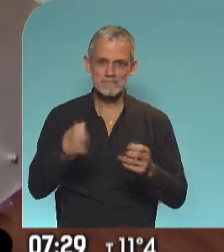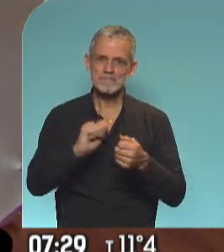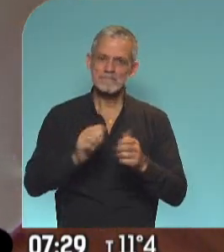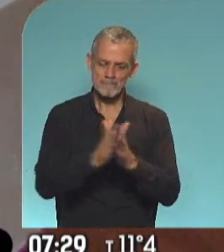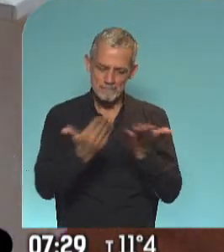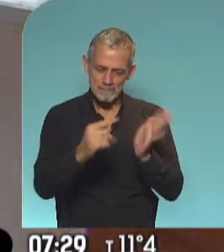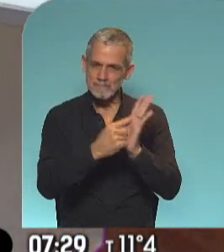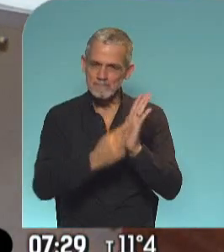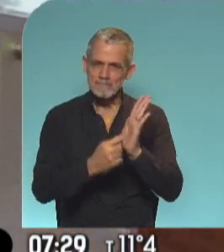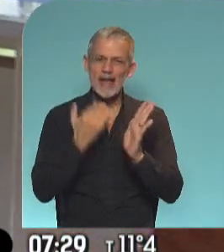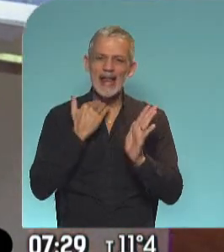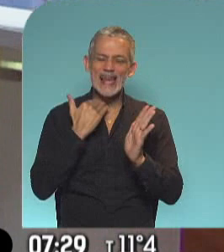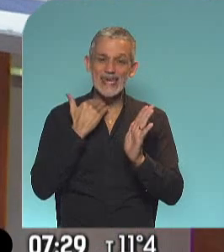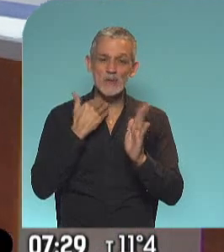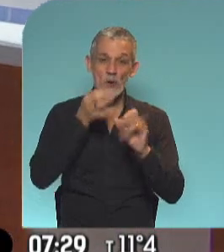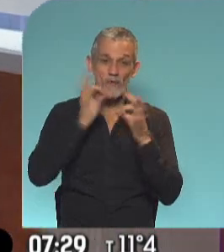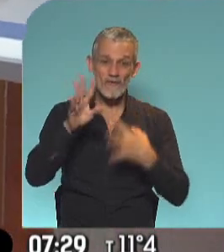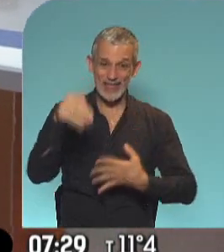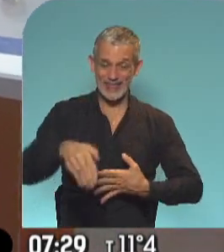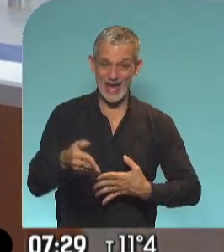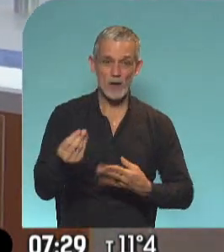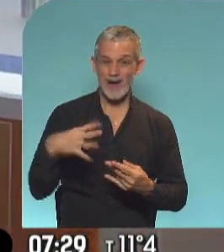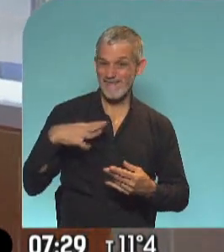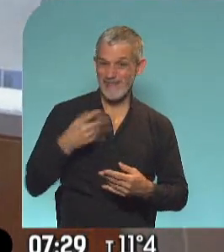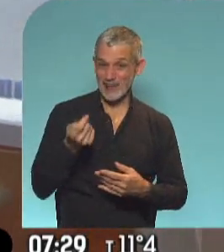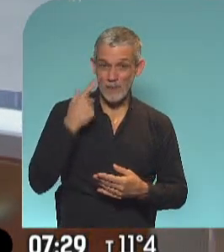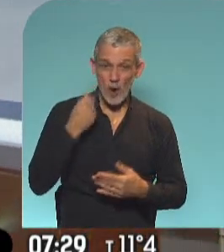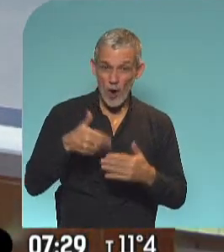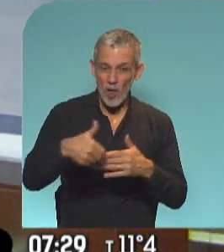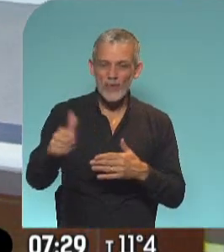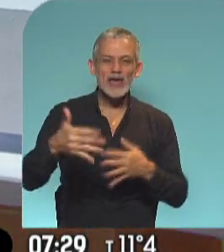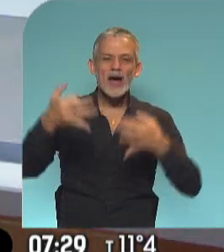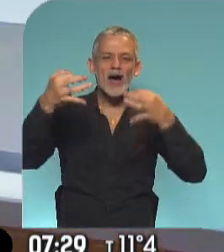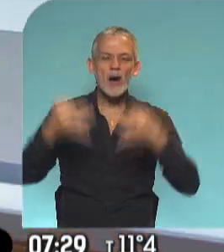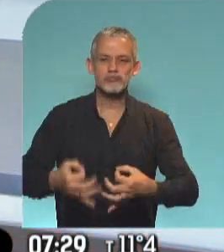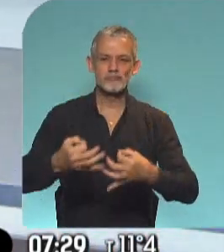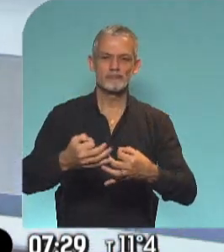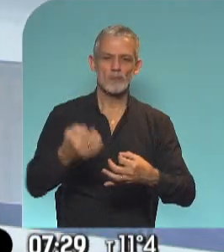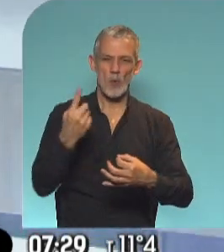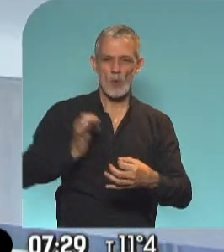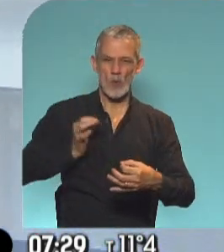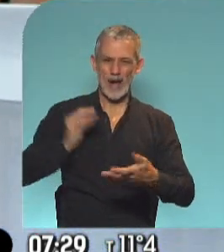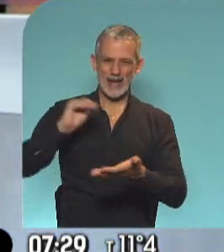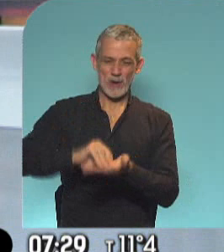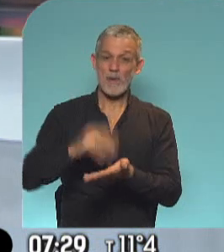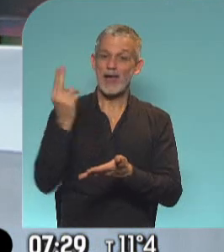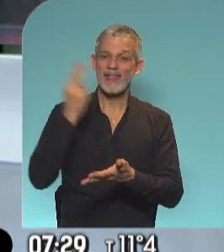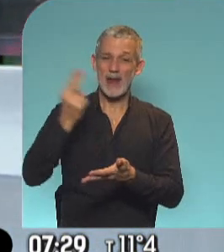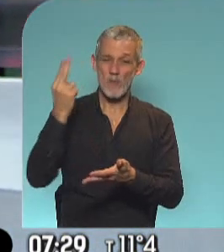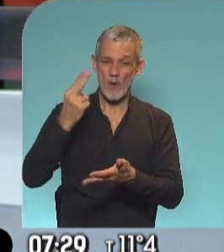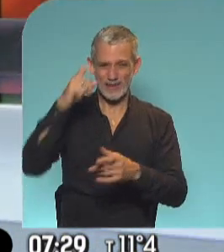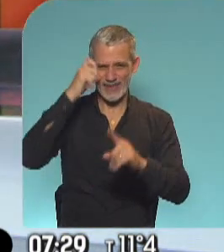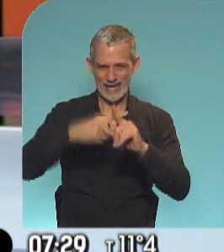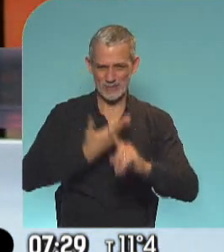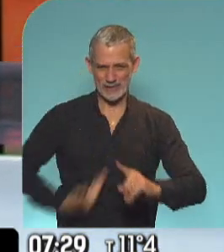a la venta, a las librerías, justamente cuando faltan pocos días para que se cumpla otro aniversario de la muerte del expresidente